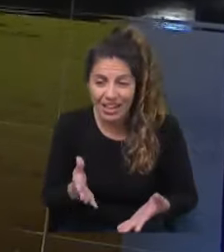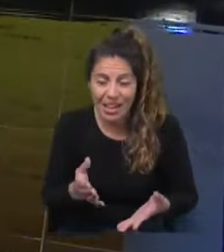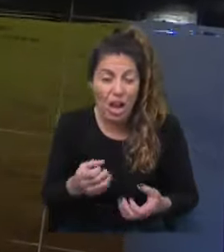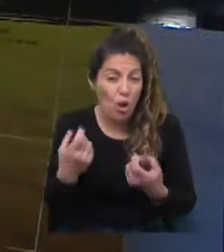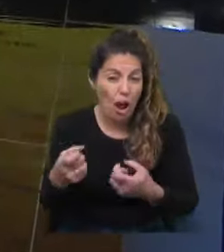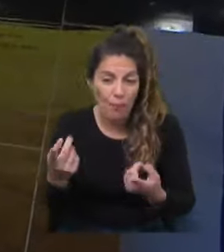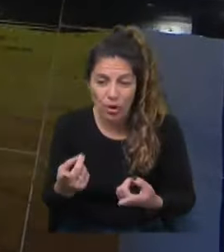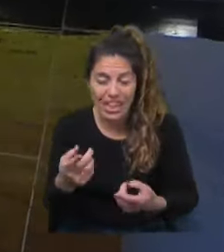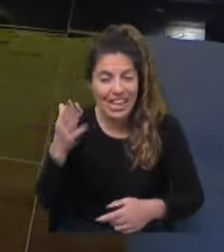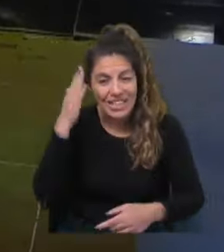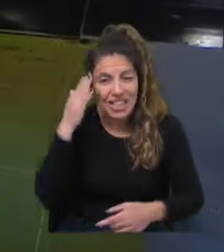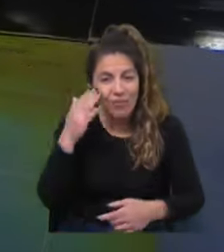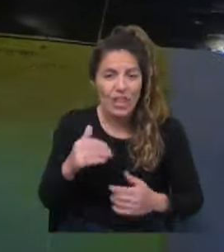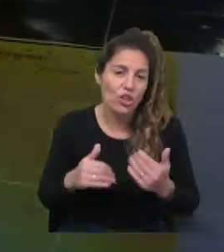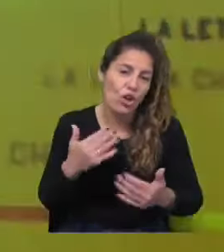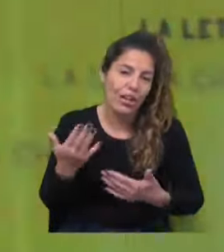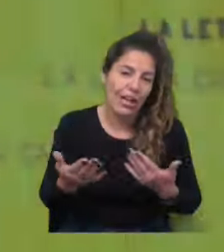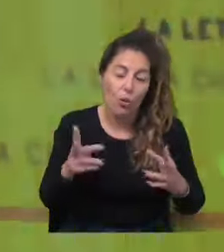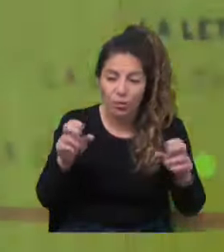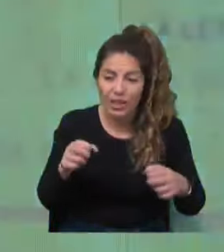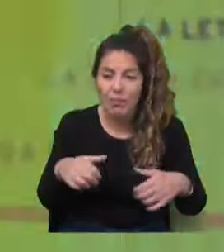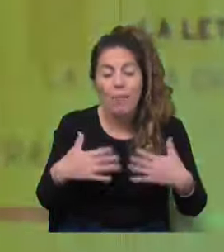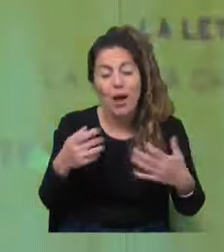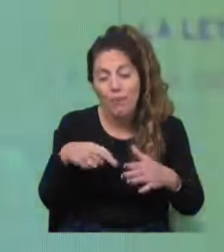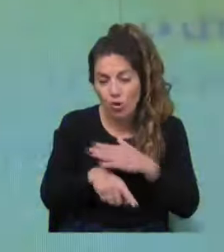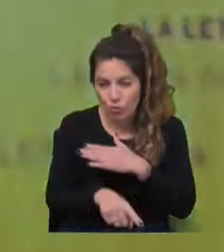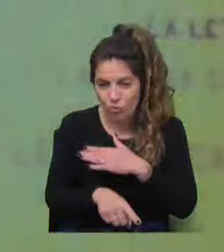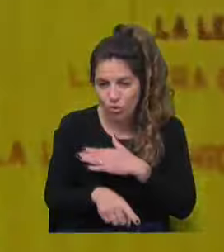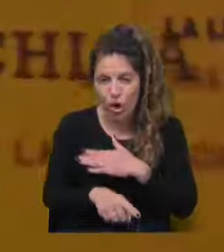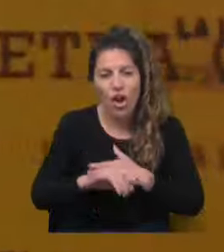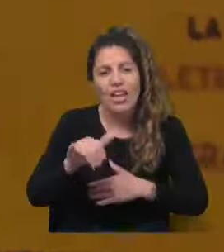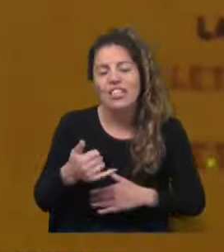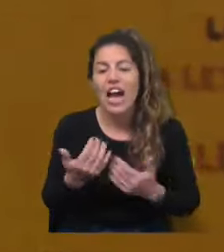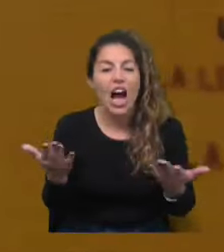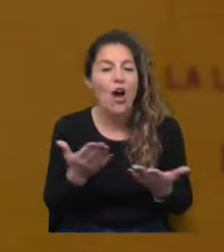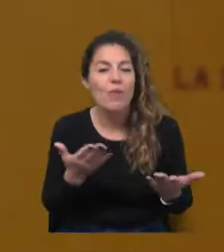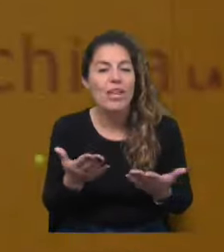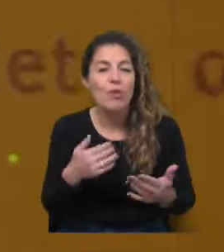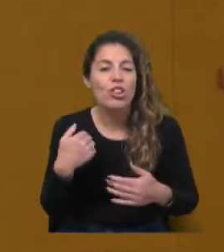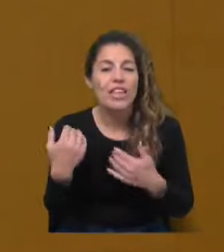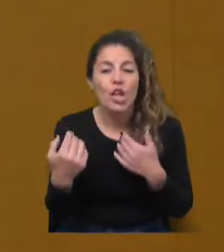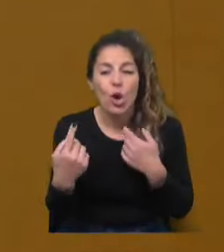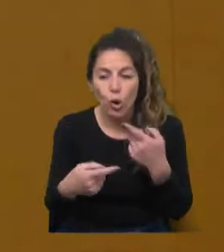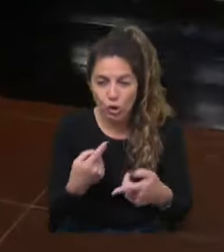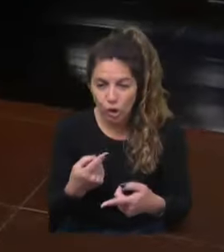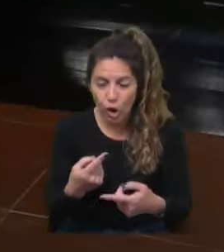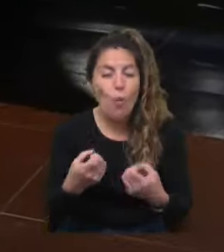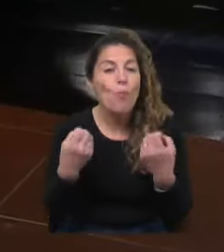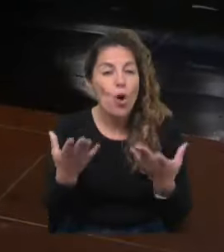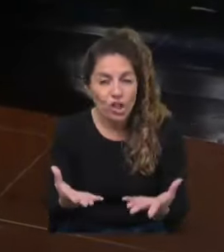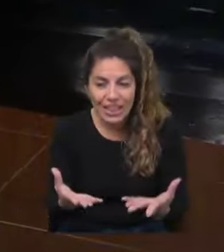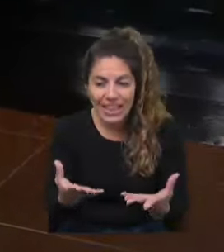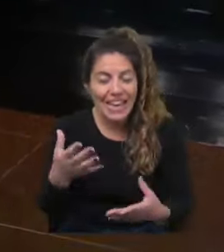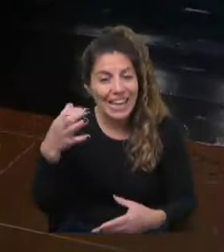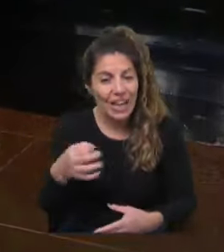aportes. Sabiendo que estamos sobrevolando un tema que es mucho más profundo. Exactamente. Ya pasemos al siguiente punto, que es, ¿por qué